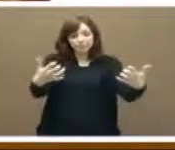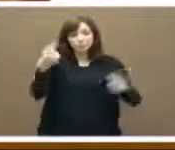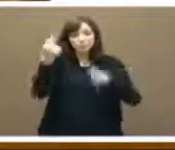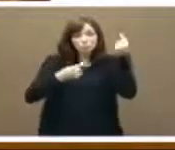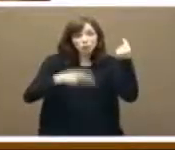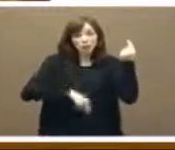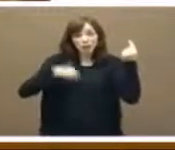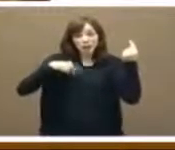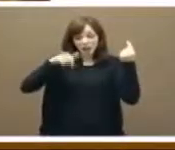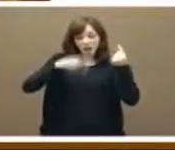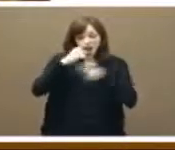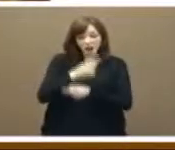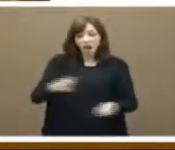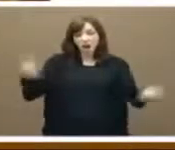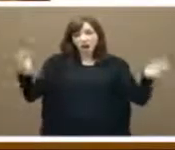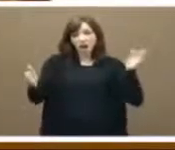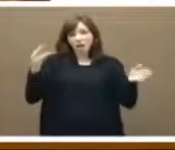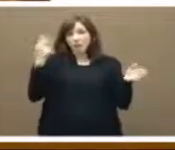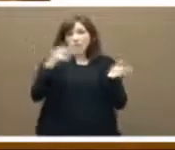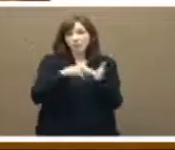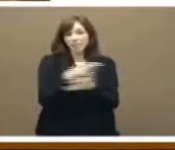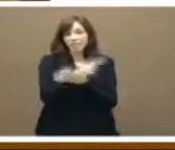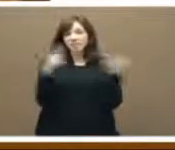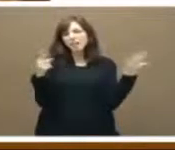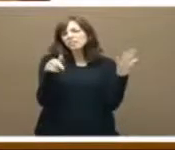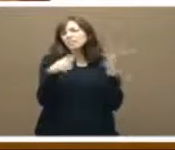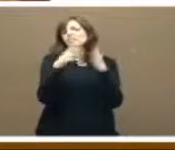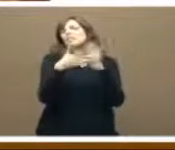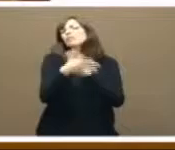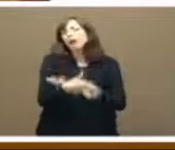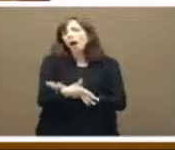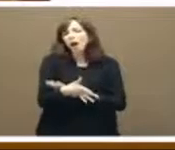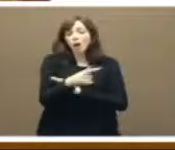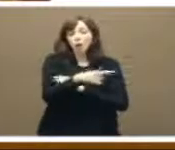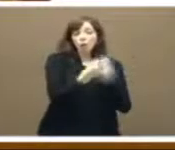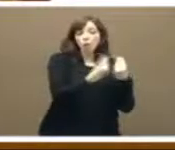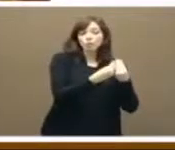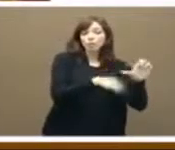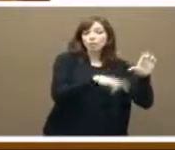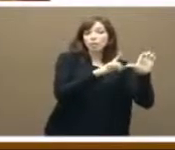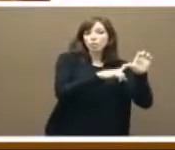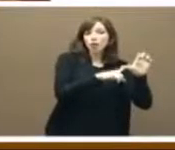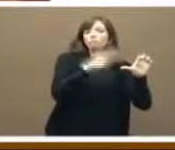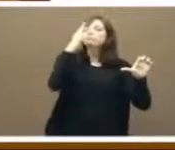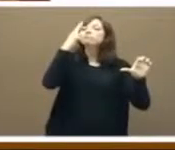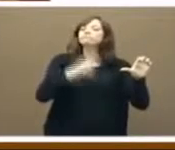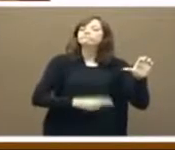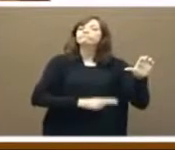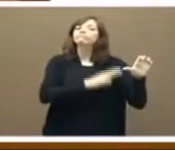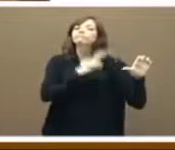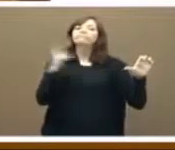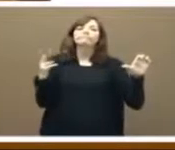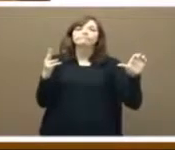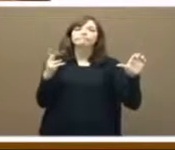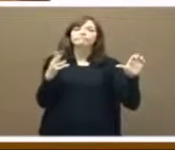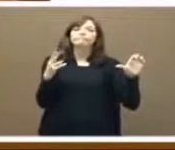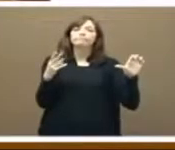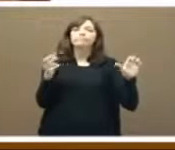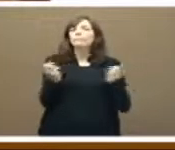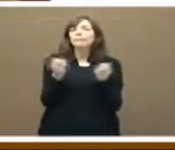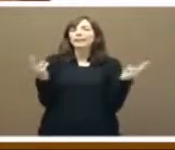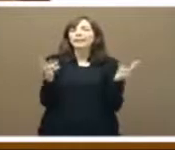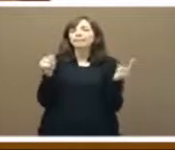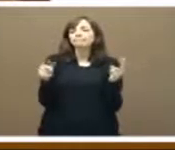2016 son el compromiso de la Junta de Extremadura con la sostenibilidad financiera,